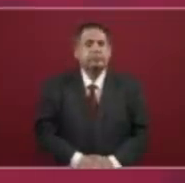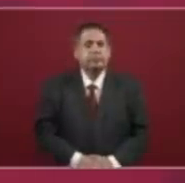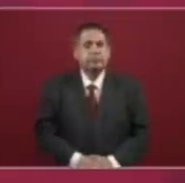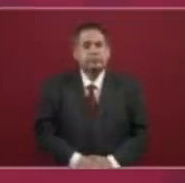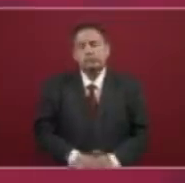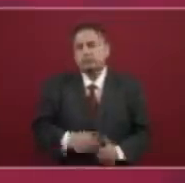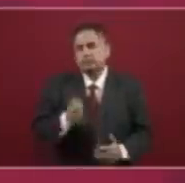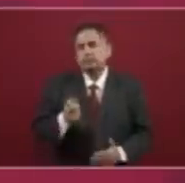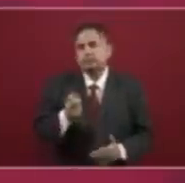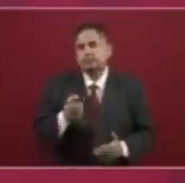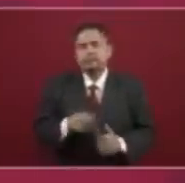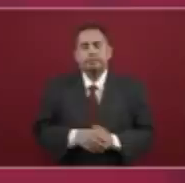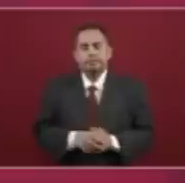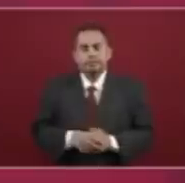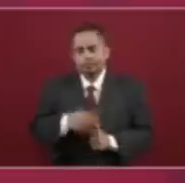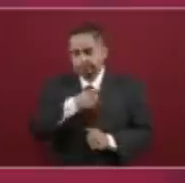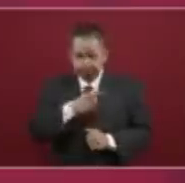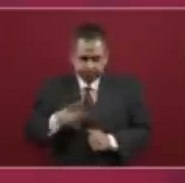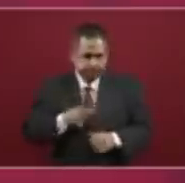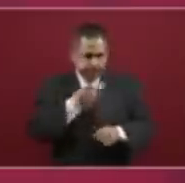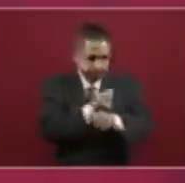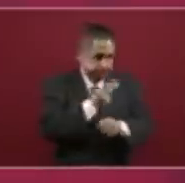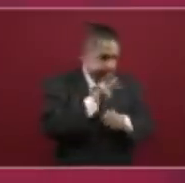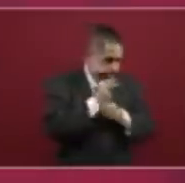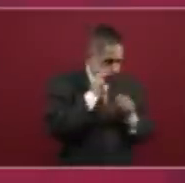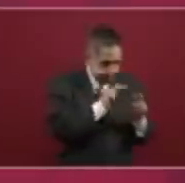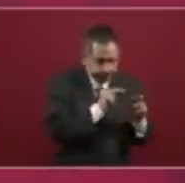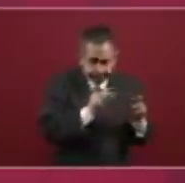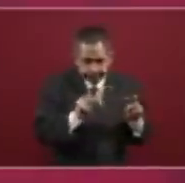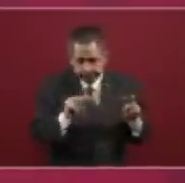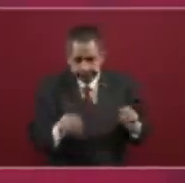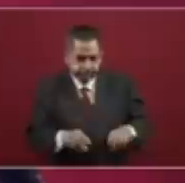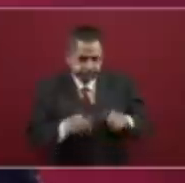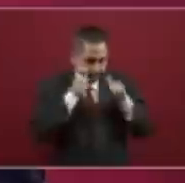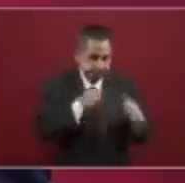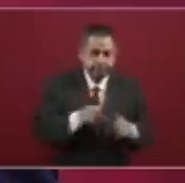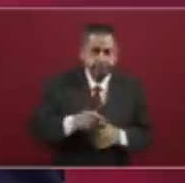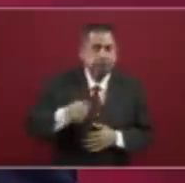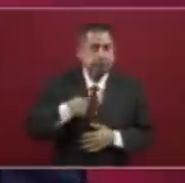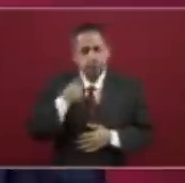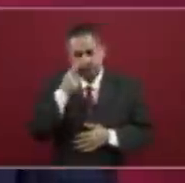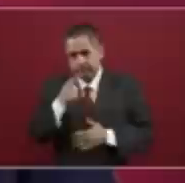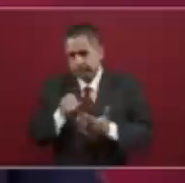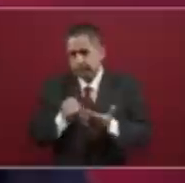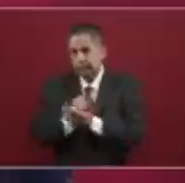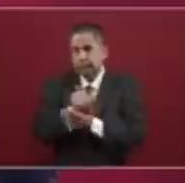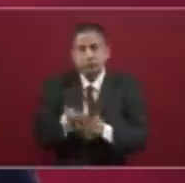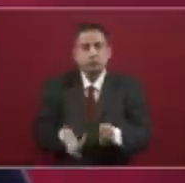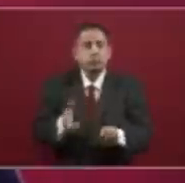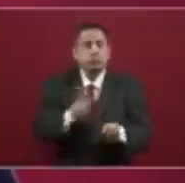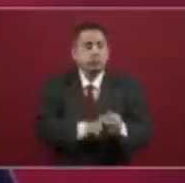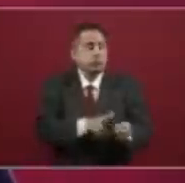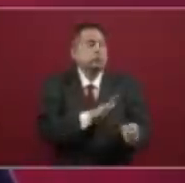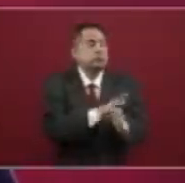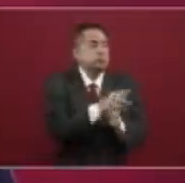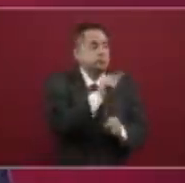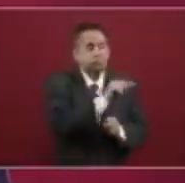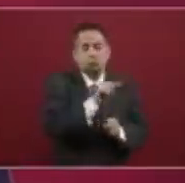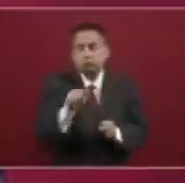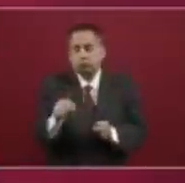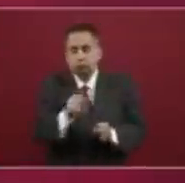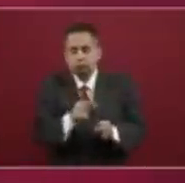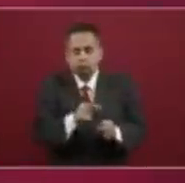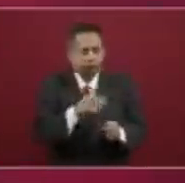Entonces, tenemos que atender esto, decidir qué hospitales terminar,